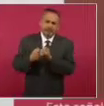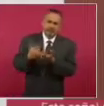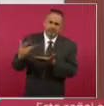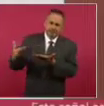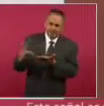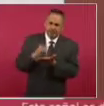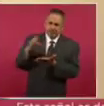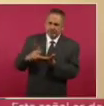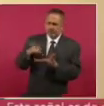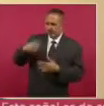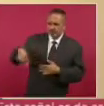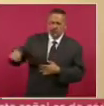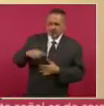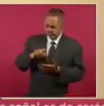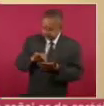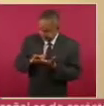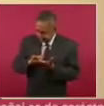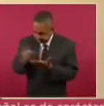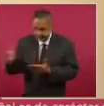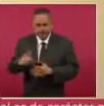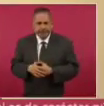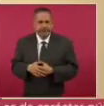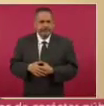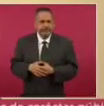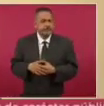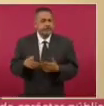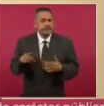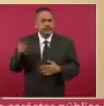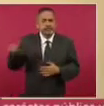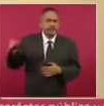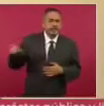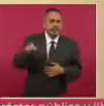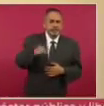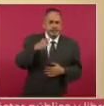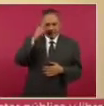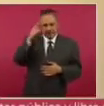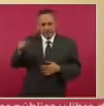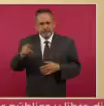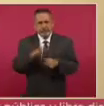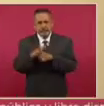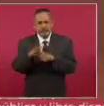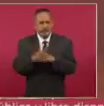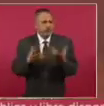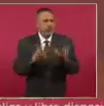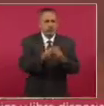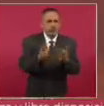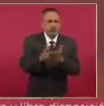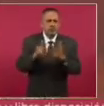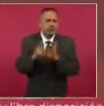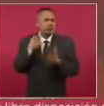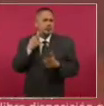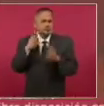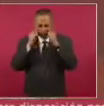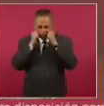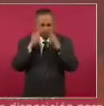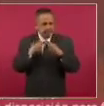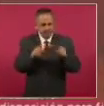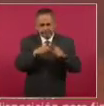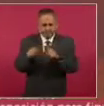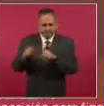y el apoyo de ustedes, independientemente de las banderías partidistas, como